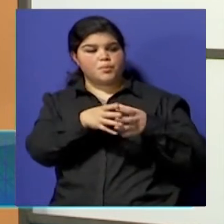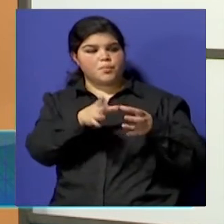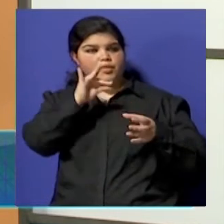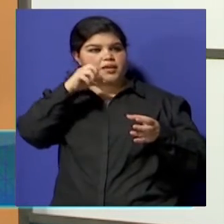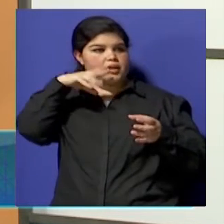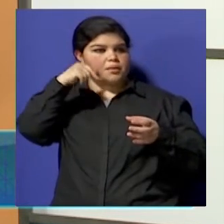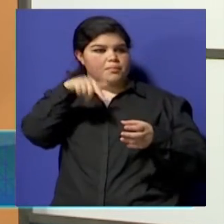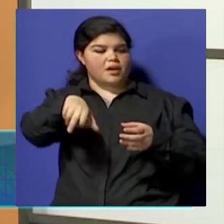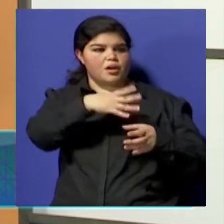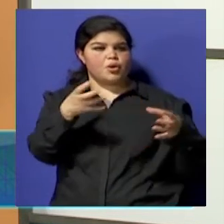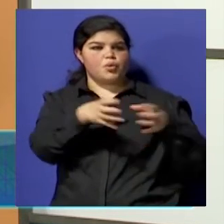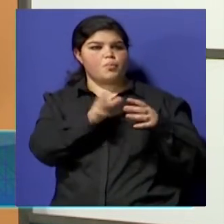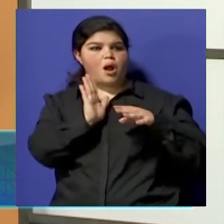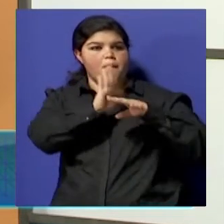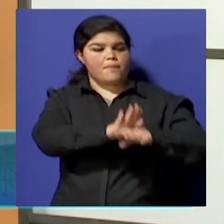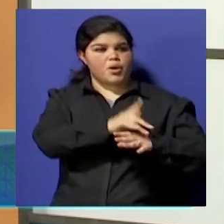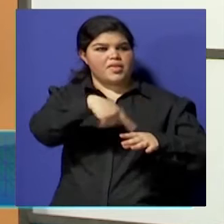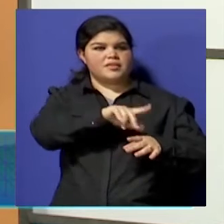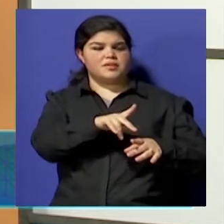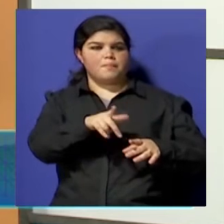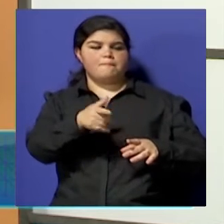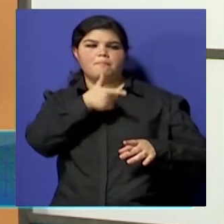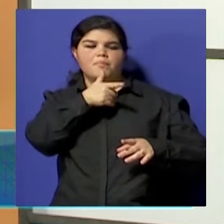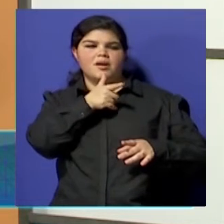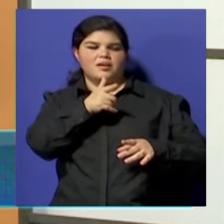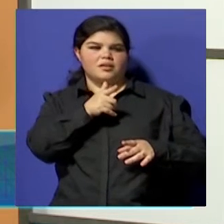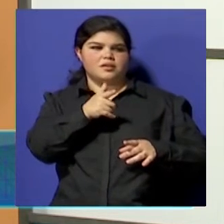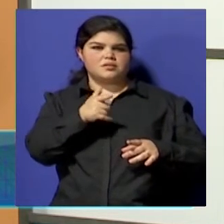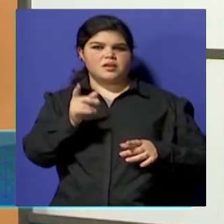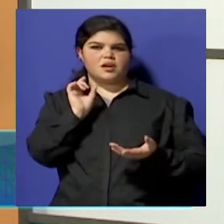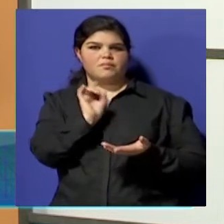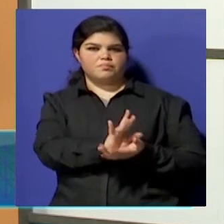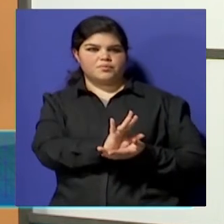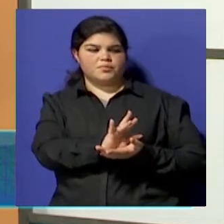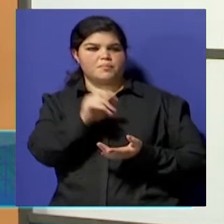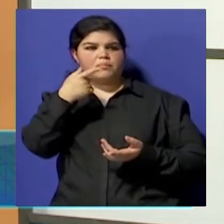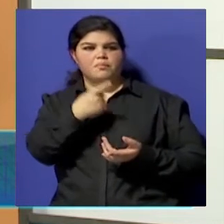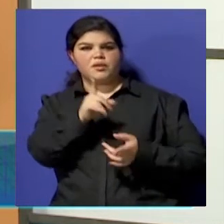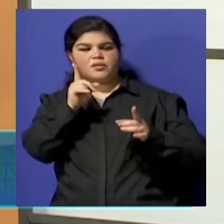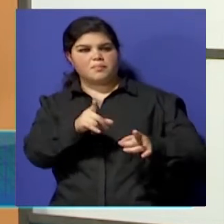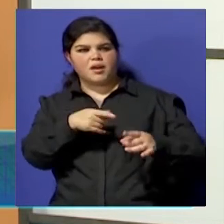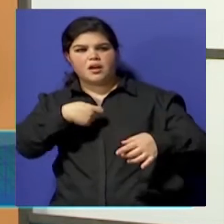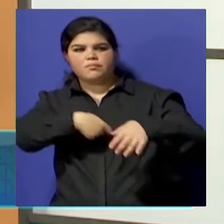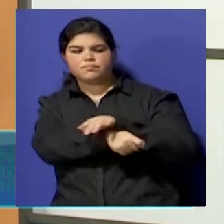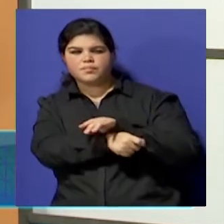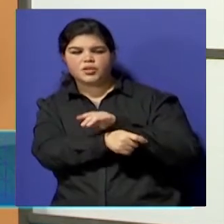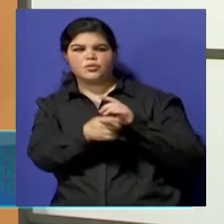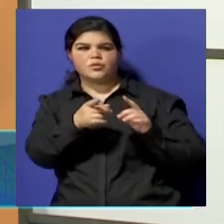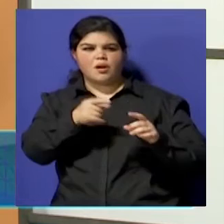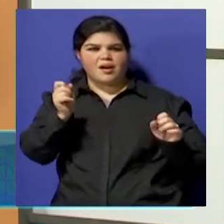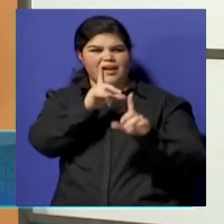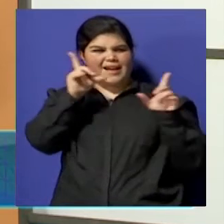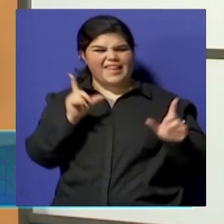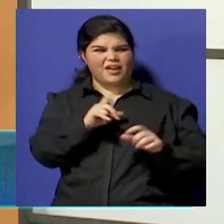golpe de Estado. Por el otro lado, alguna lectura que se puede hacer es no más a la corrupción, no es muy visible la corrupción. Hoy